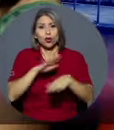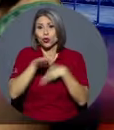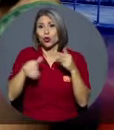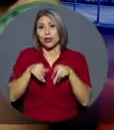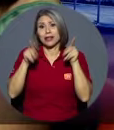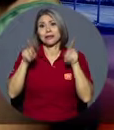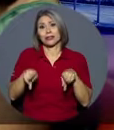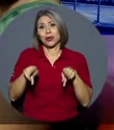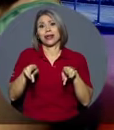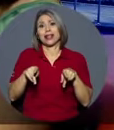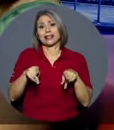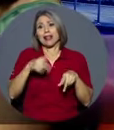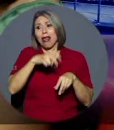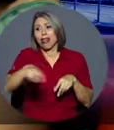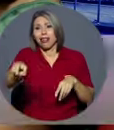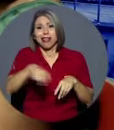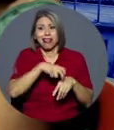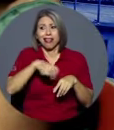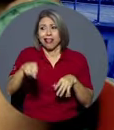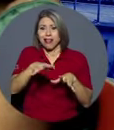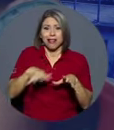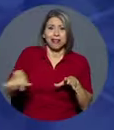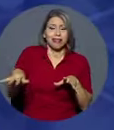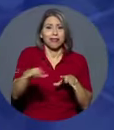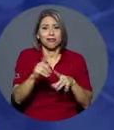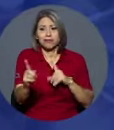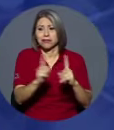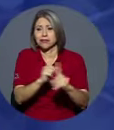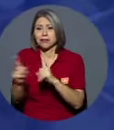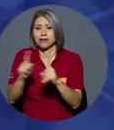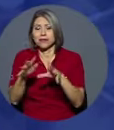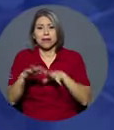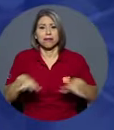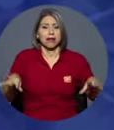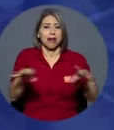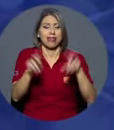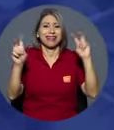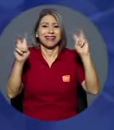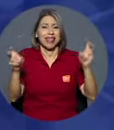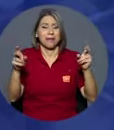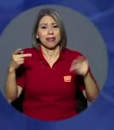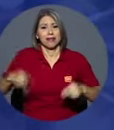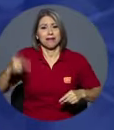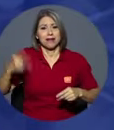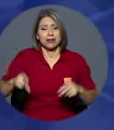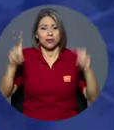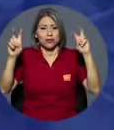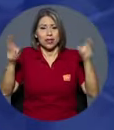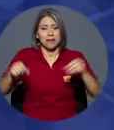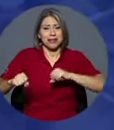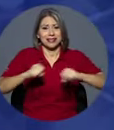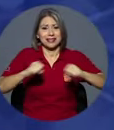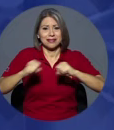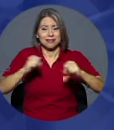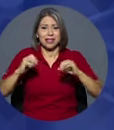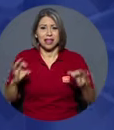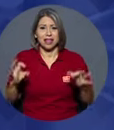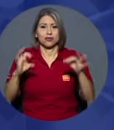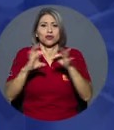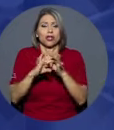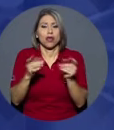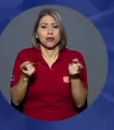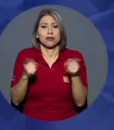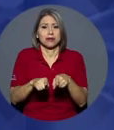nos trasladamos dentro de la región, entonces el tema del riesgo y la sismicidad asociado a todo lo que nos